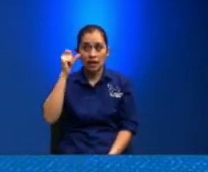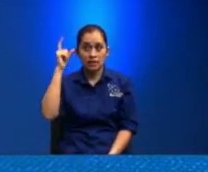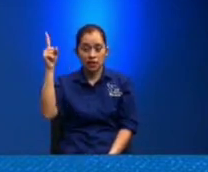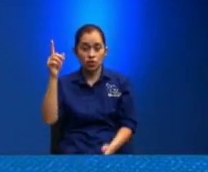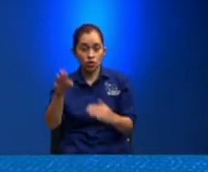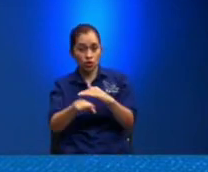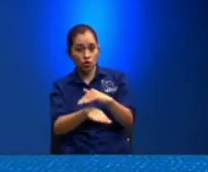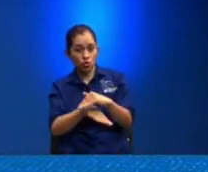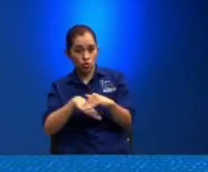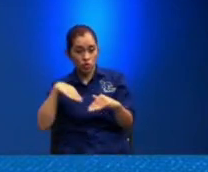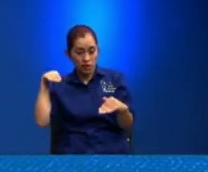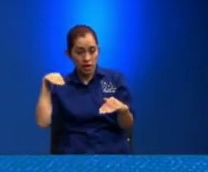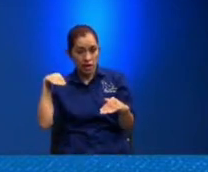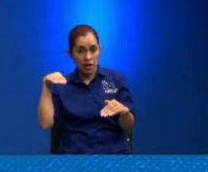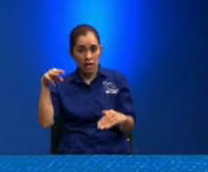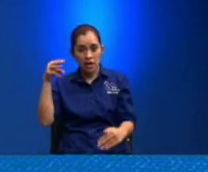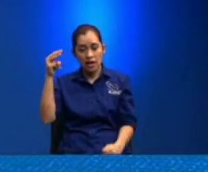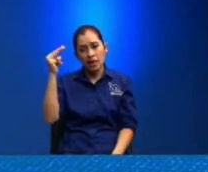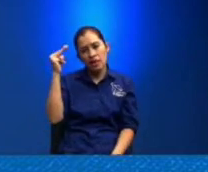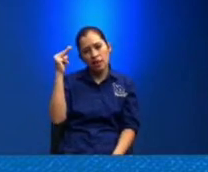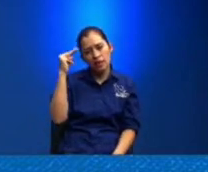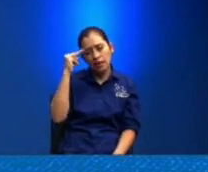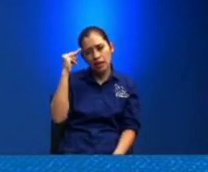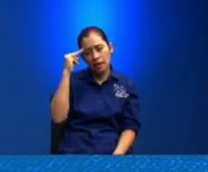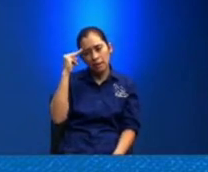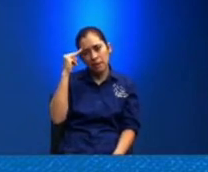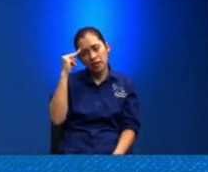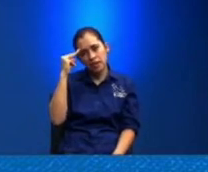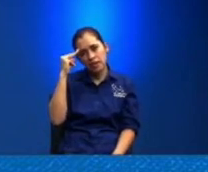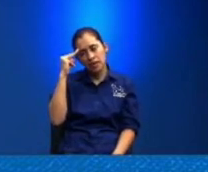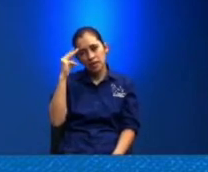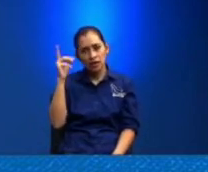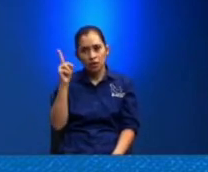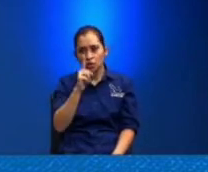tener verdaderamente una definición